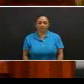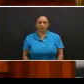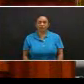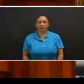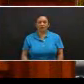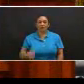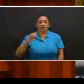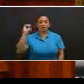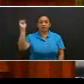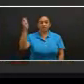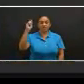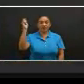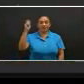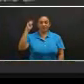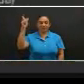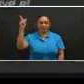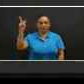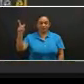David.